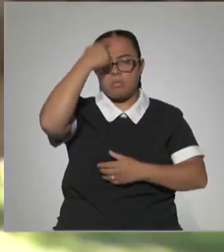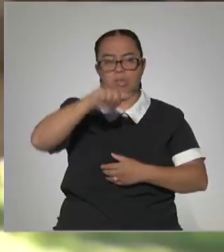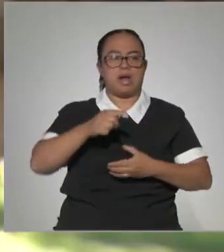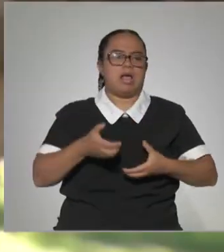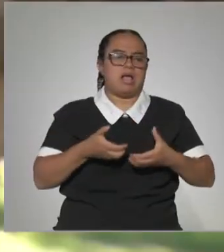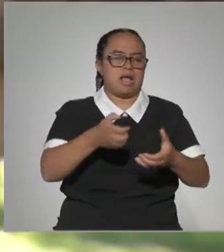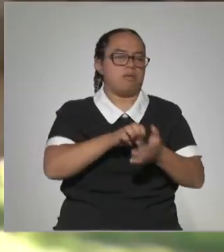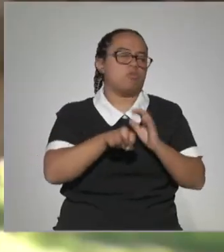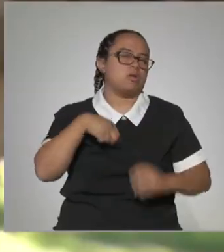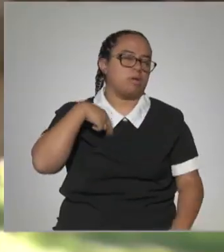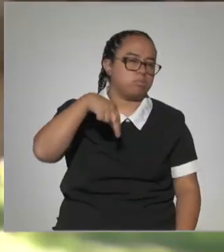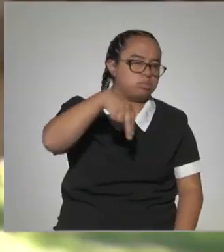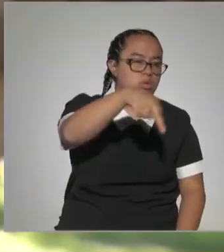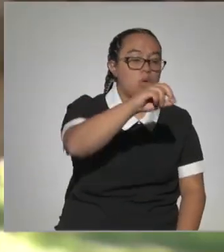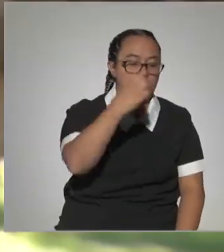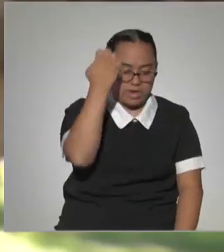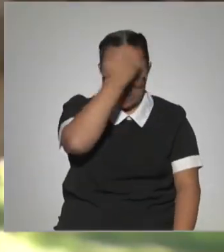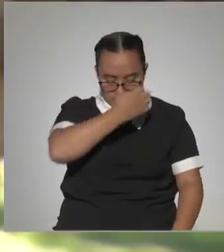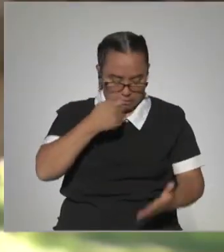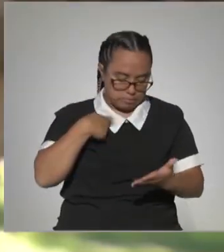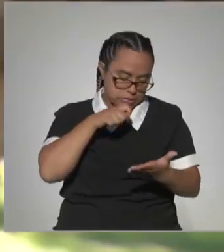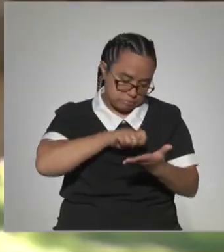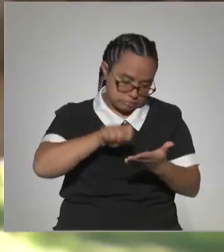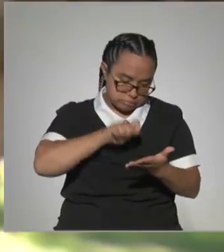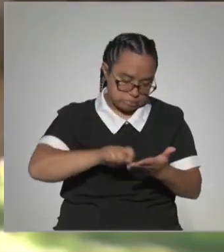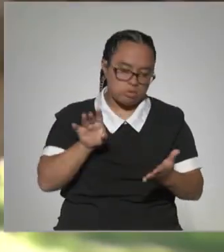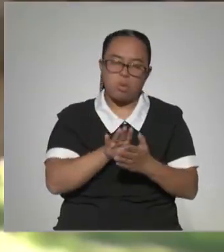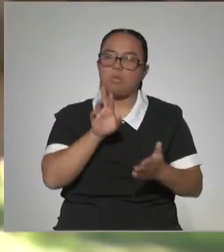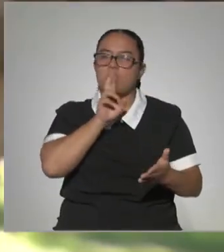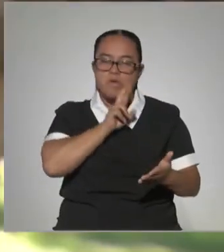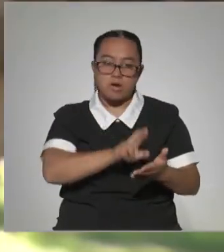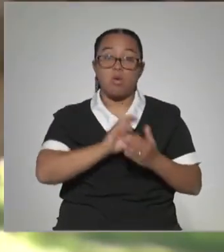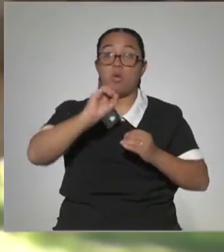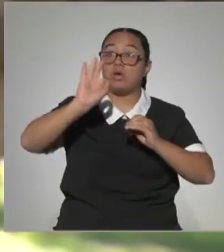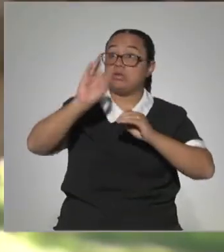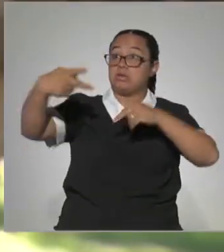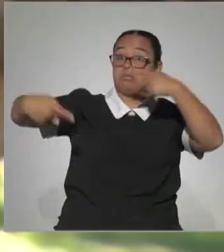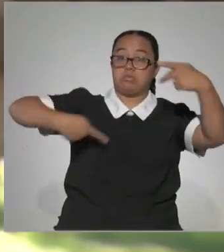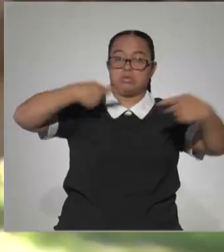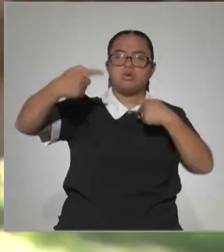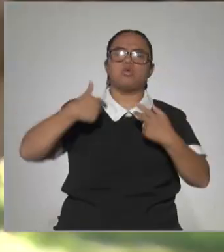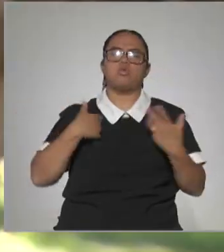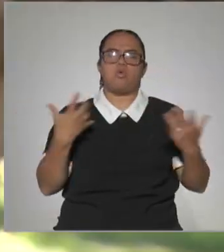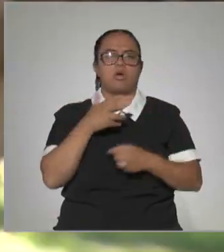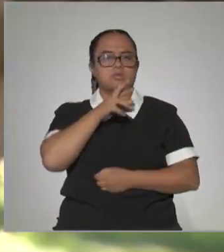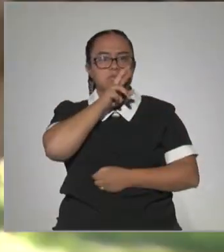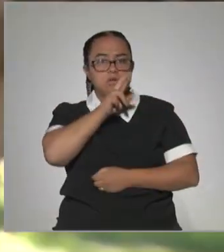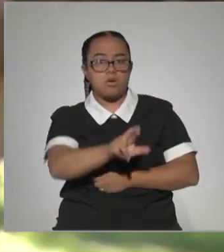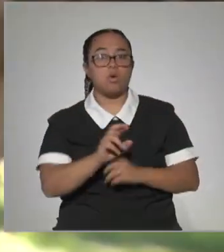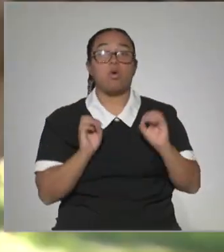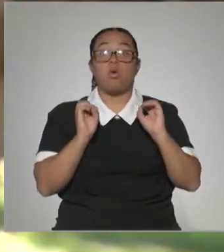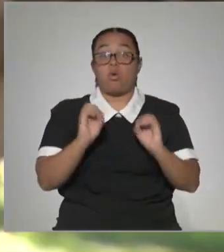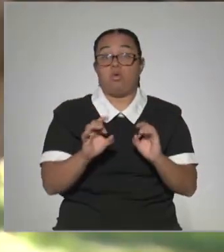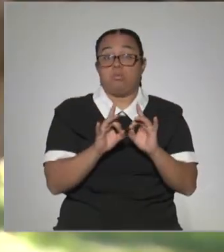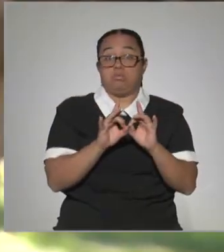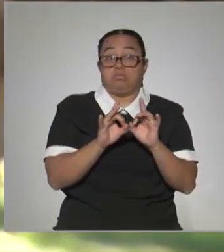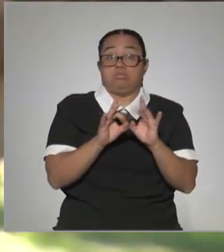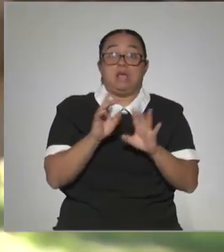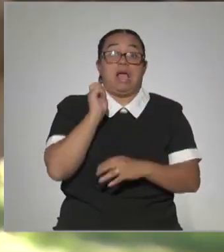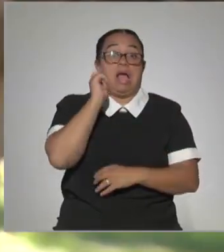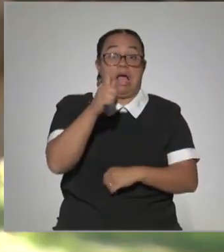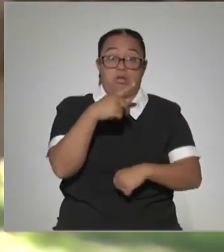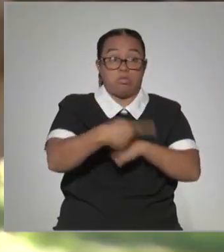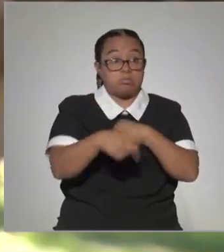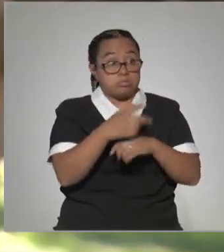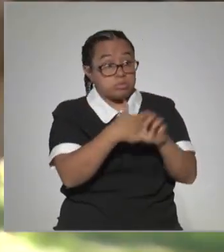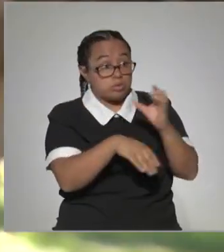calle, para resolver un examen, para responder un interrogatorio o incluso para poder reaccionar frente a un peligro